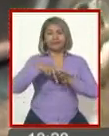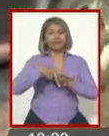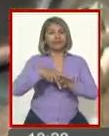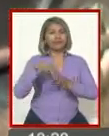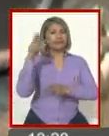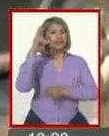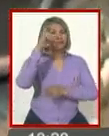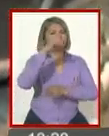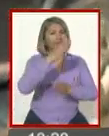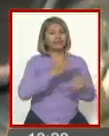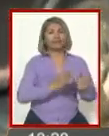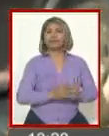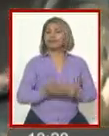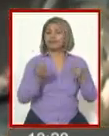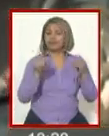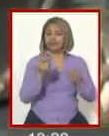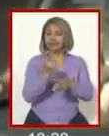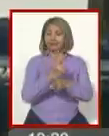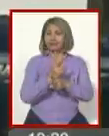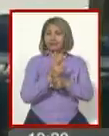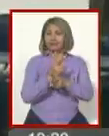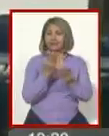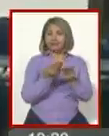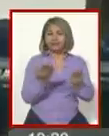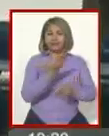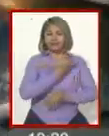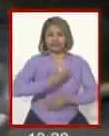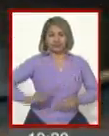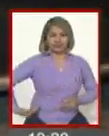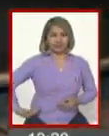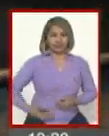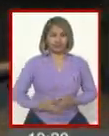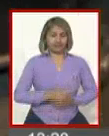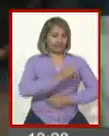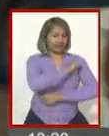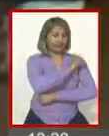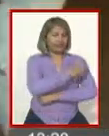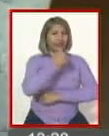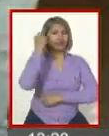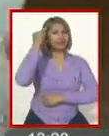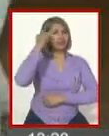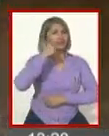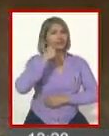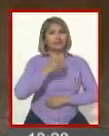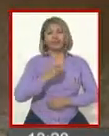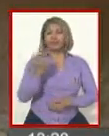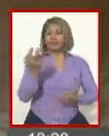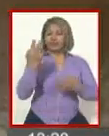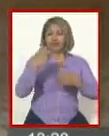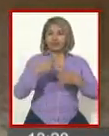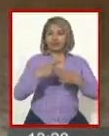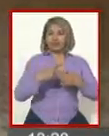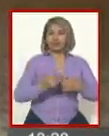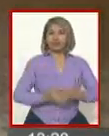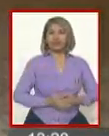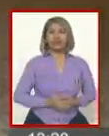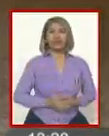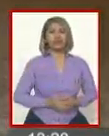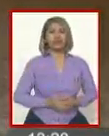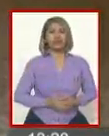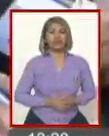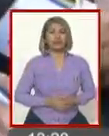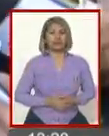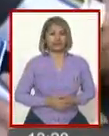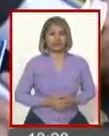en un irregular proceso cuando resguardaba los objetos presidenciales, autoridades de gobierno descartaron la participación, como se